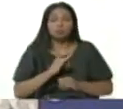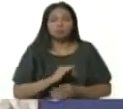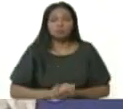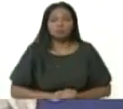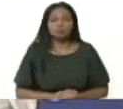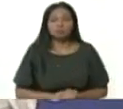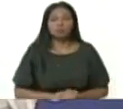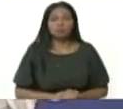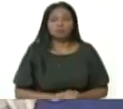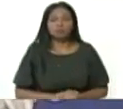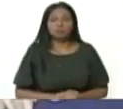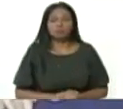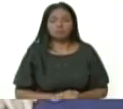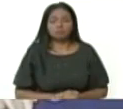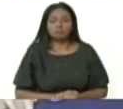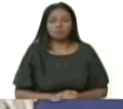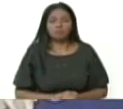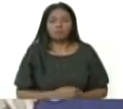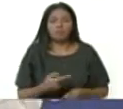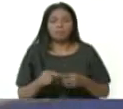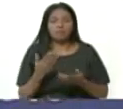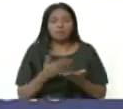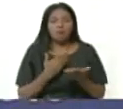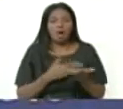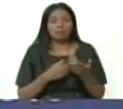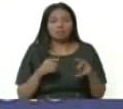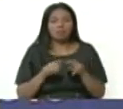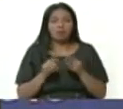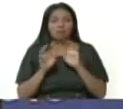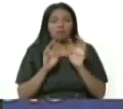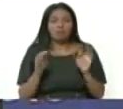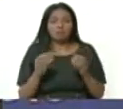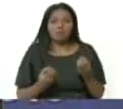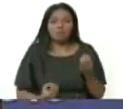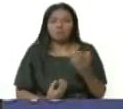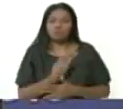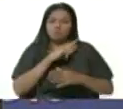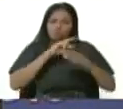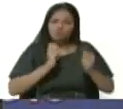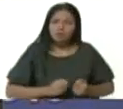Internacional. Pero ante Fondo Monetario Internacional surge una fuerza.